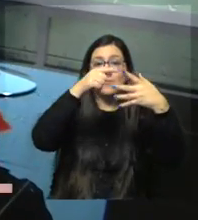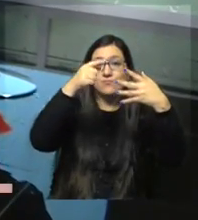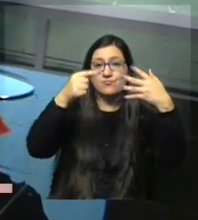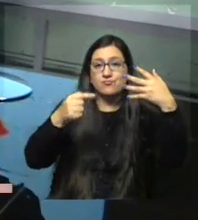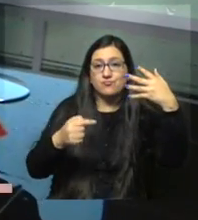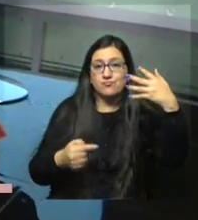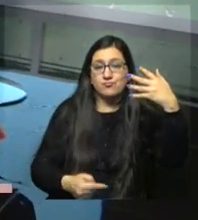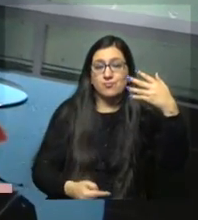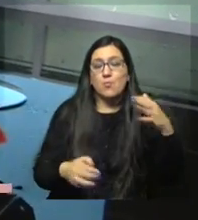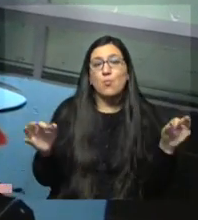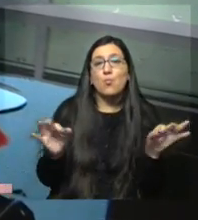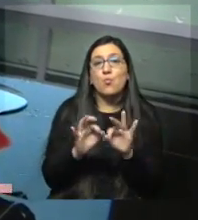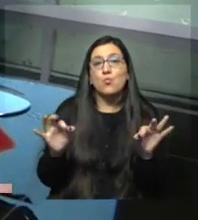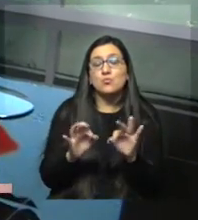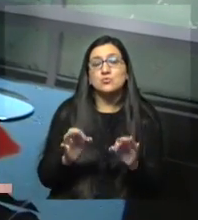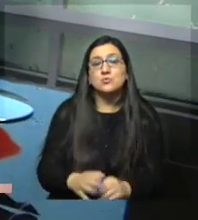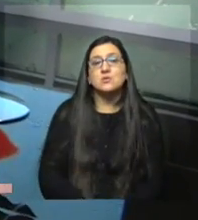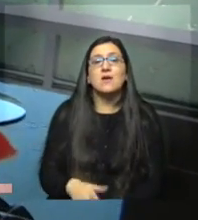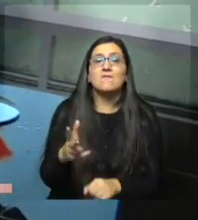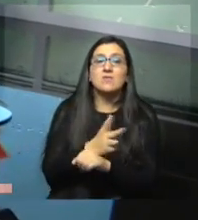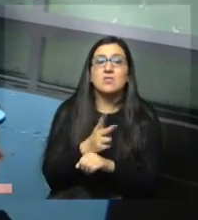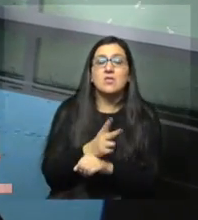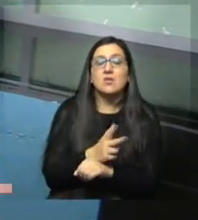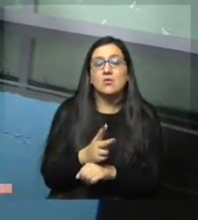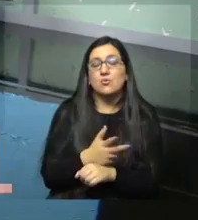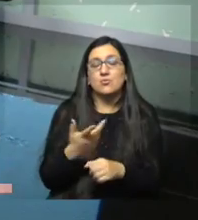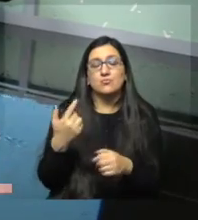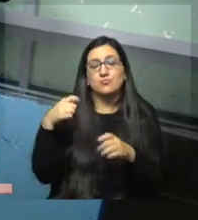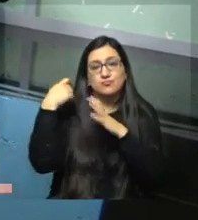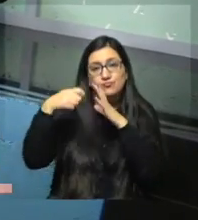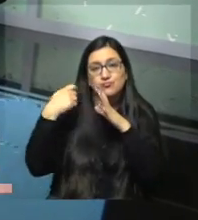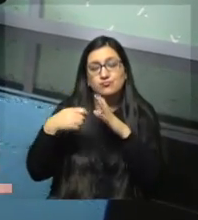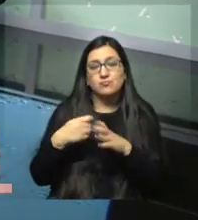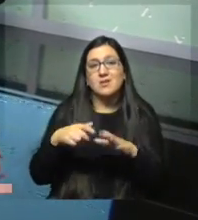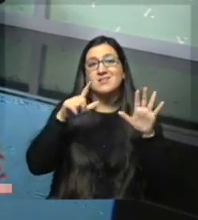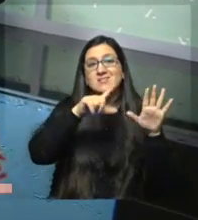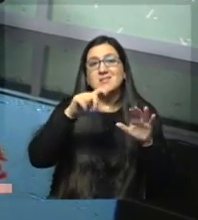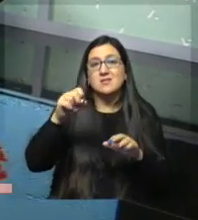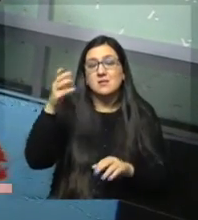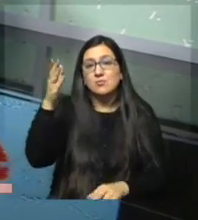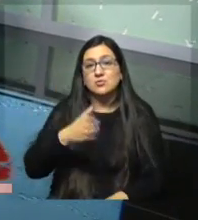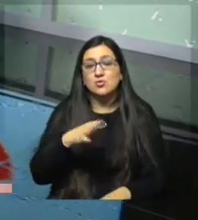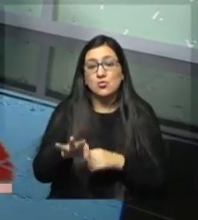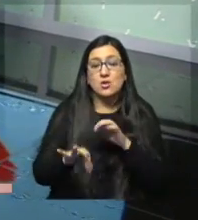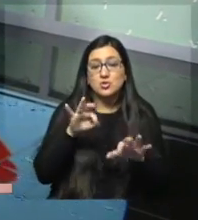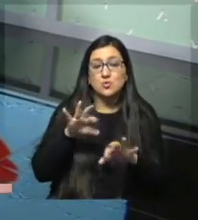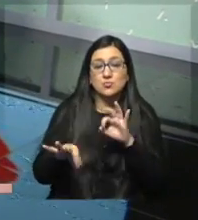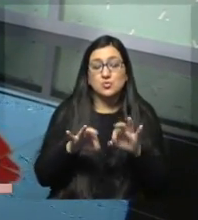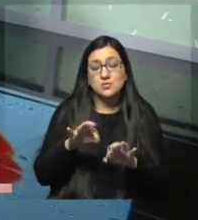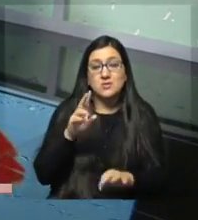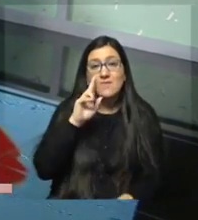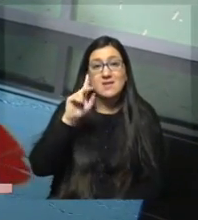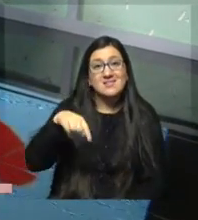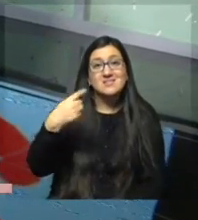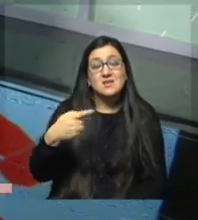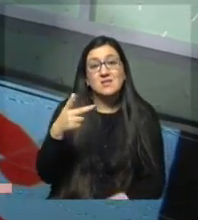Música, videos, sí, sí. música también, o de cualquier otra cosa. Las películas del mismo tipo. El 70% de las opciones que tomamos de ver el siguiente video en